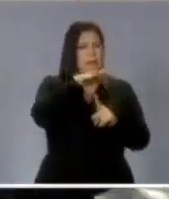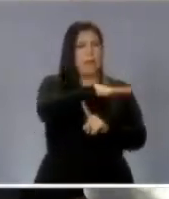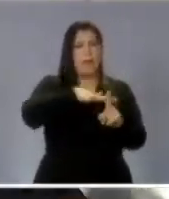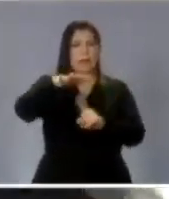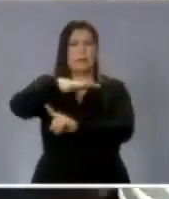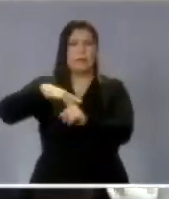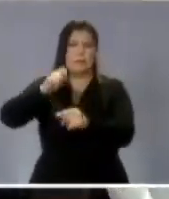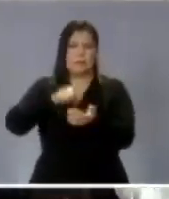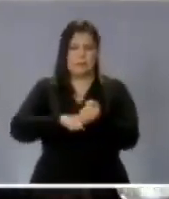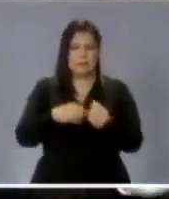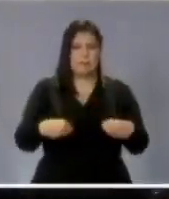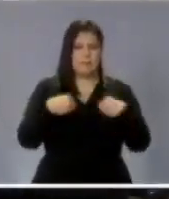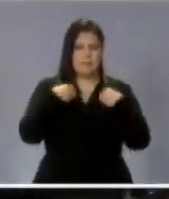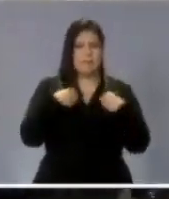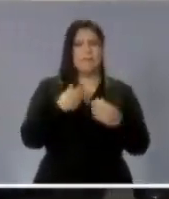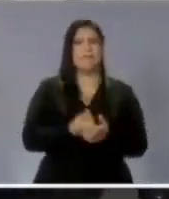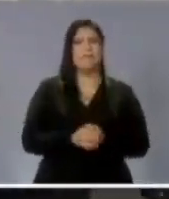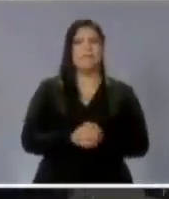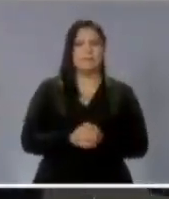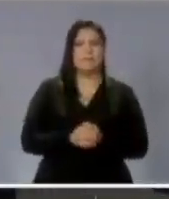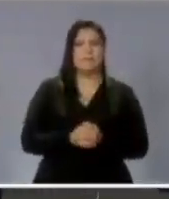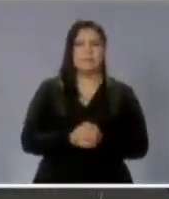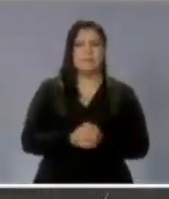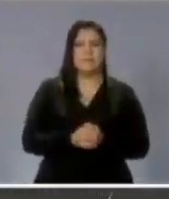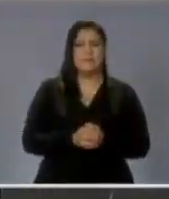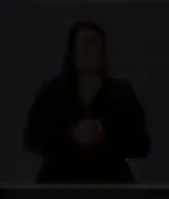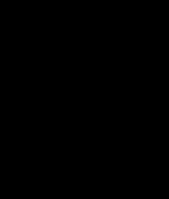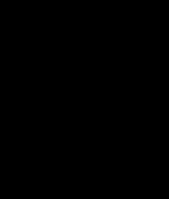ahí siguen los saludos la gente que